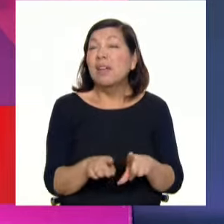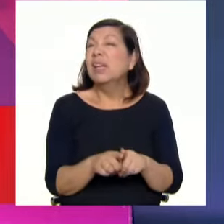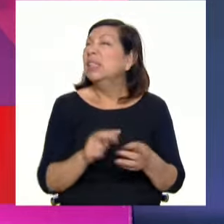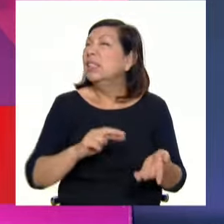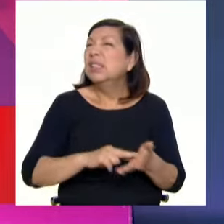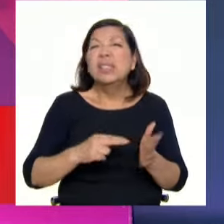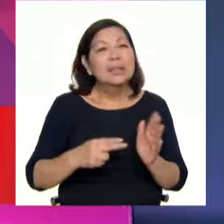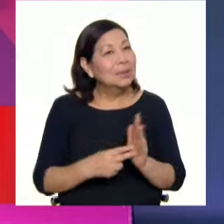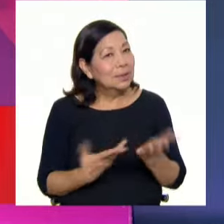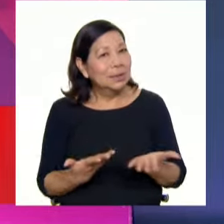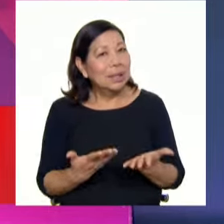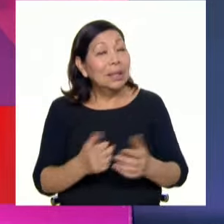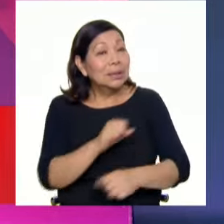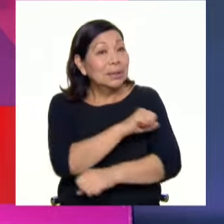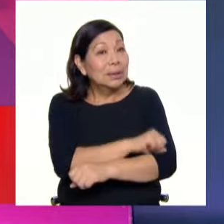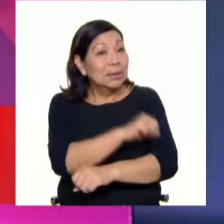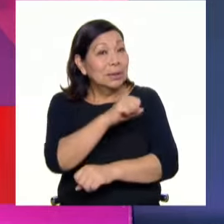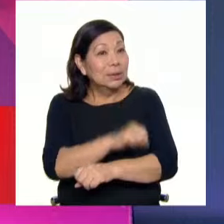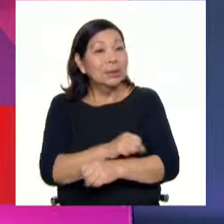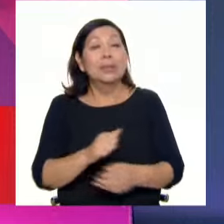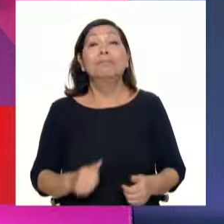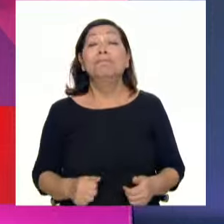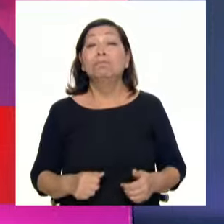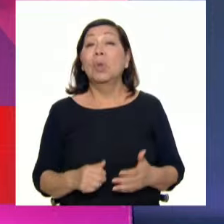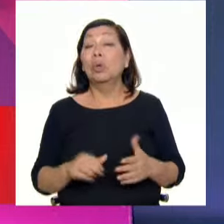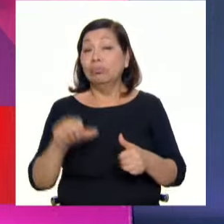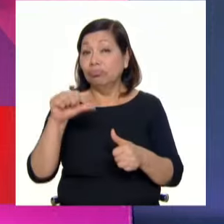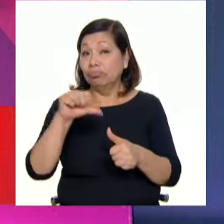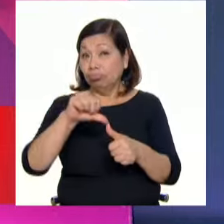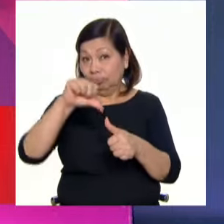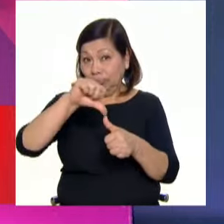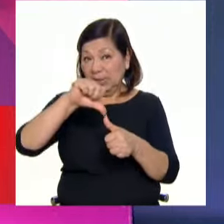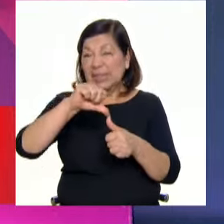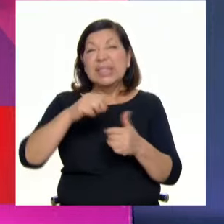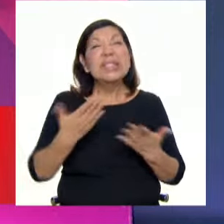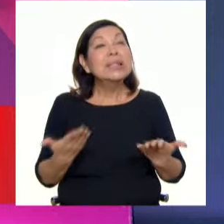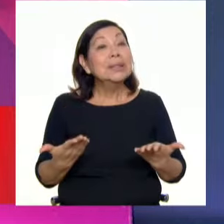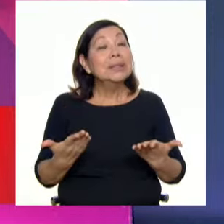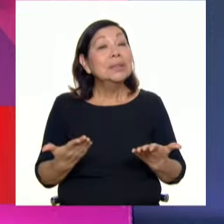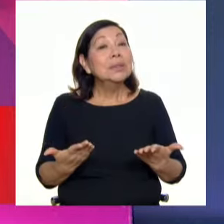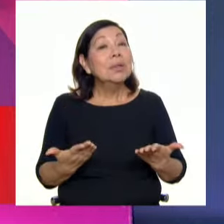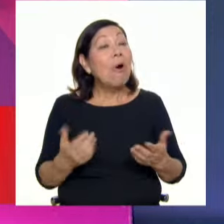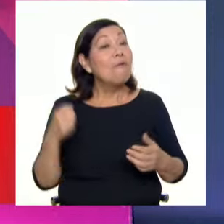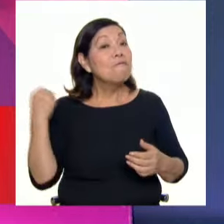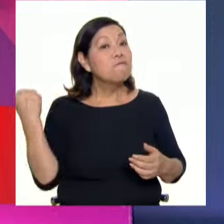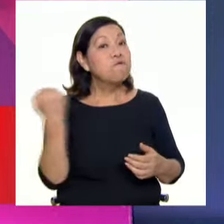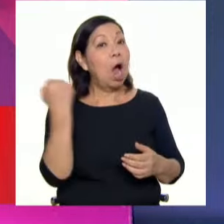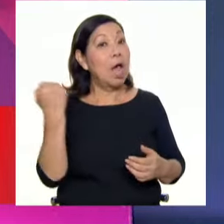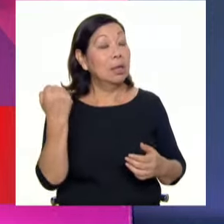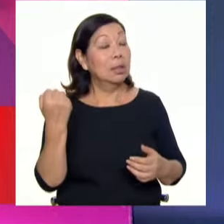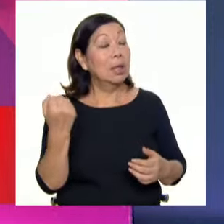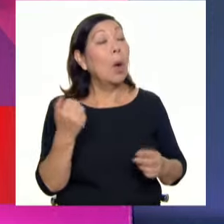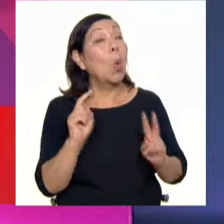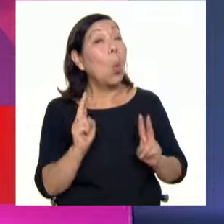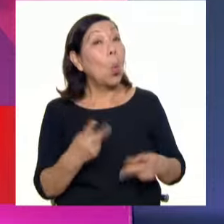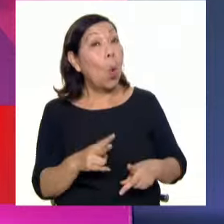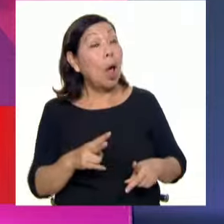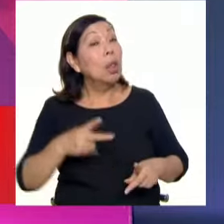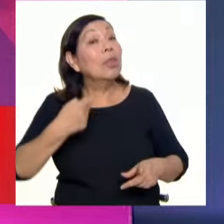es precipitaciones en la sierra del centro, zona central. Este aviso es de un nivel fuerte. Recuerden que cuando